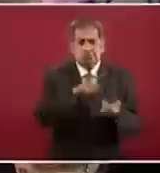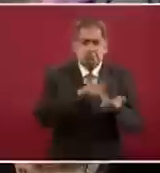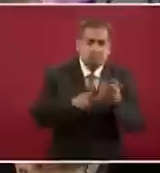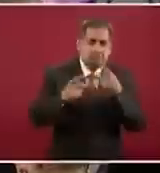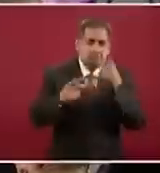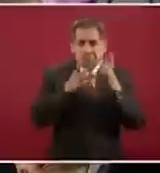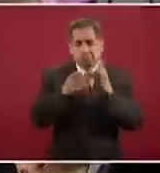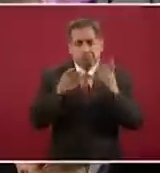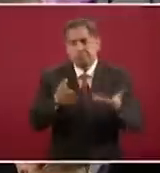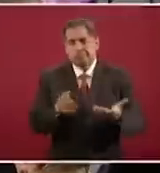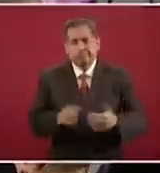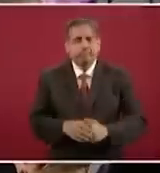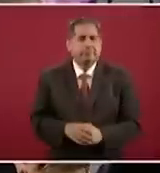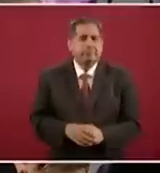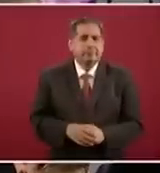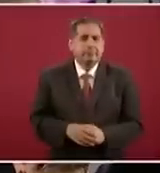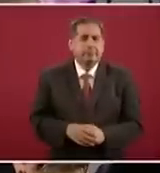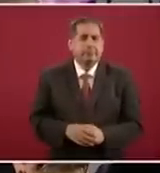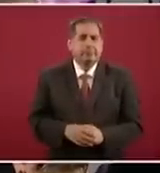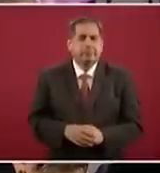hablaron.